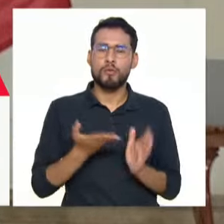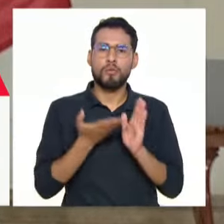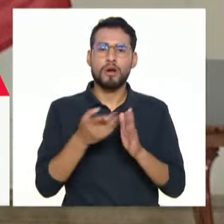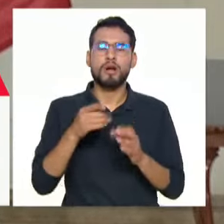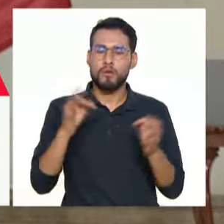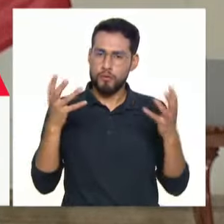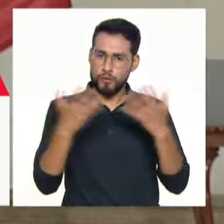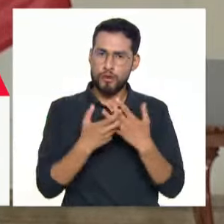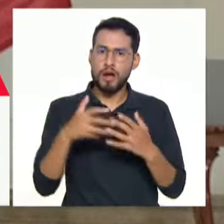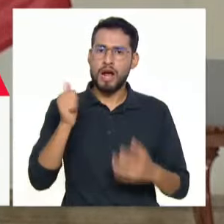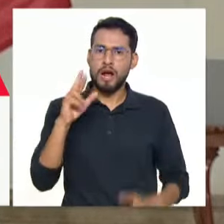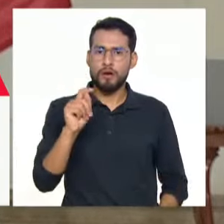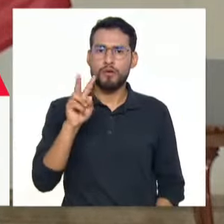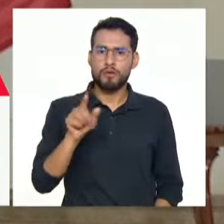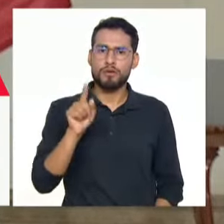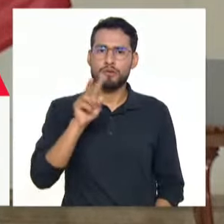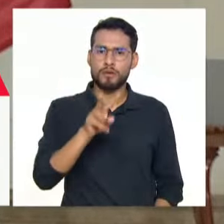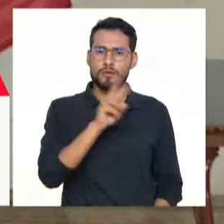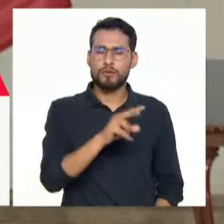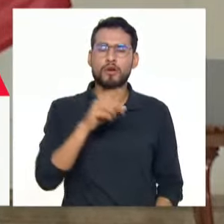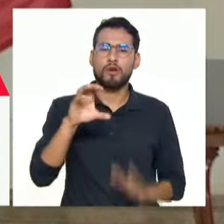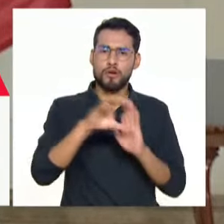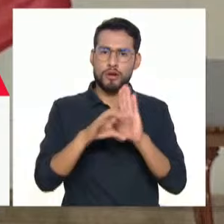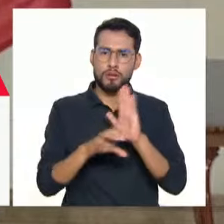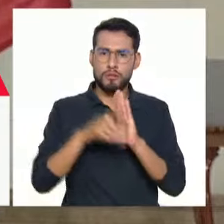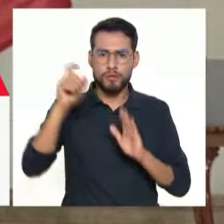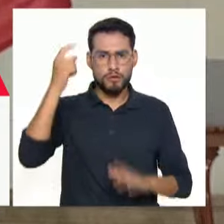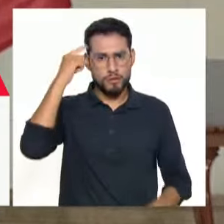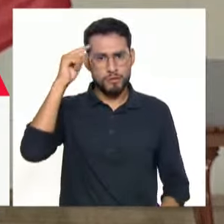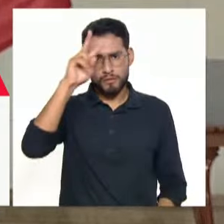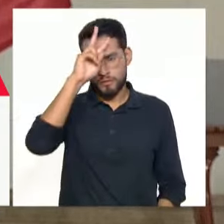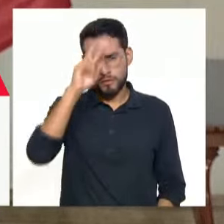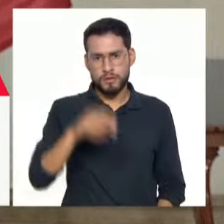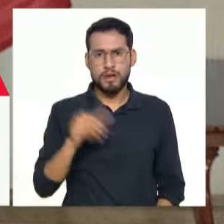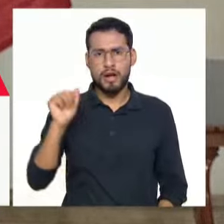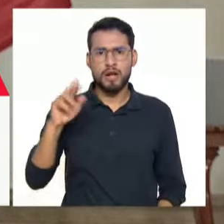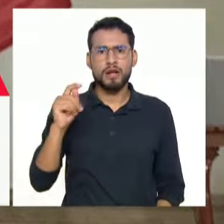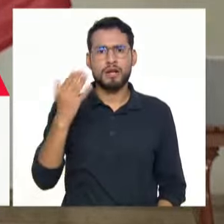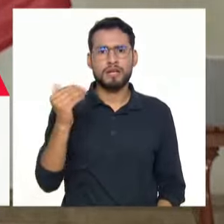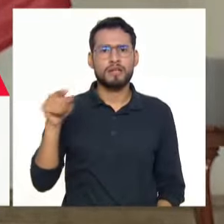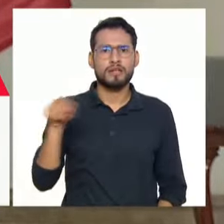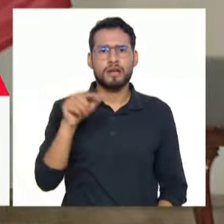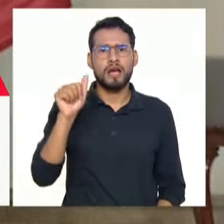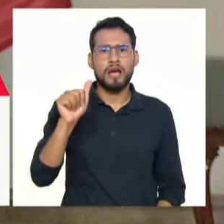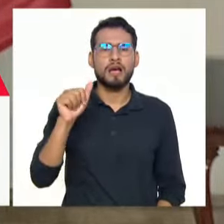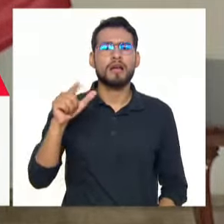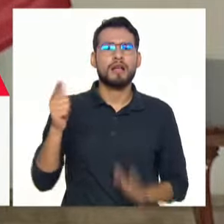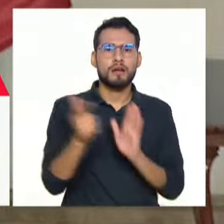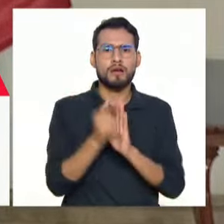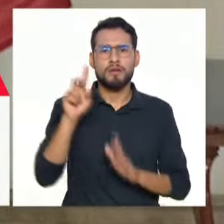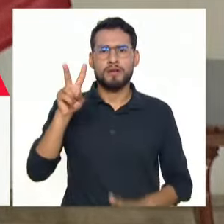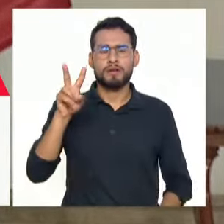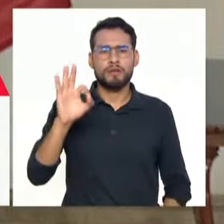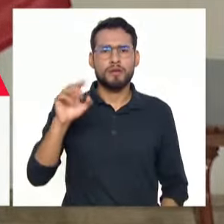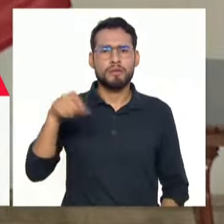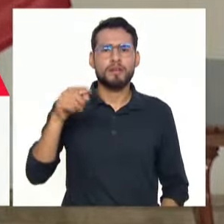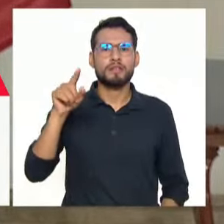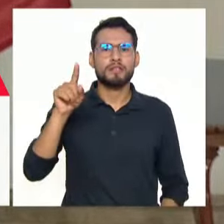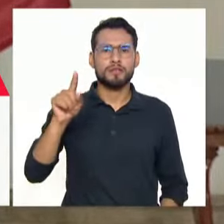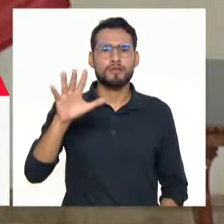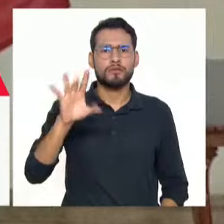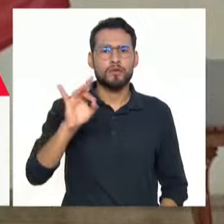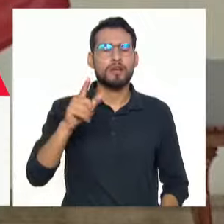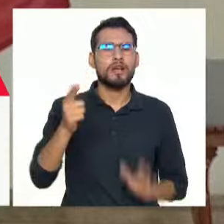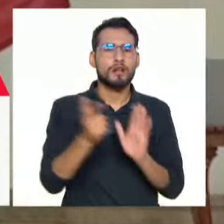de conformidad con el artículo 122 de la Constitución Política del Perú, el artículo 15-A de la Ley